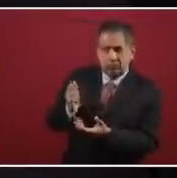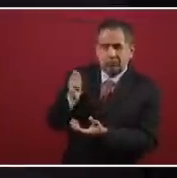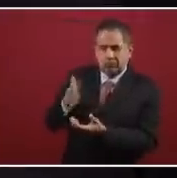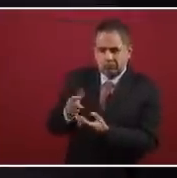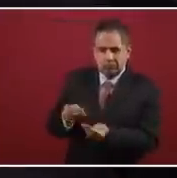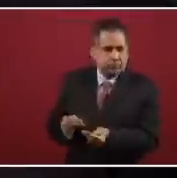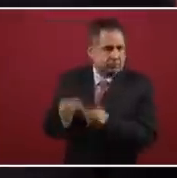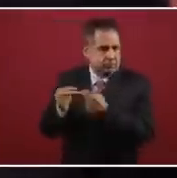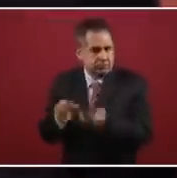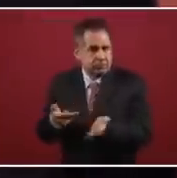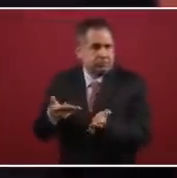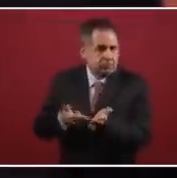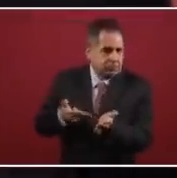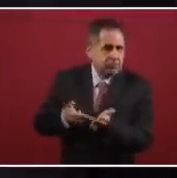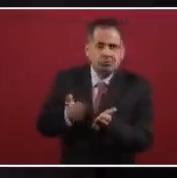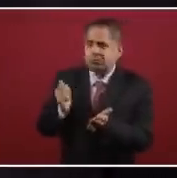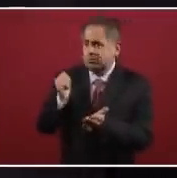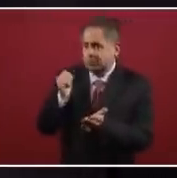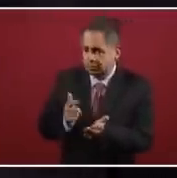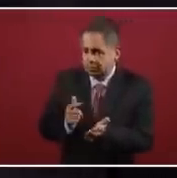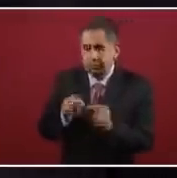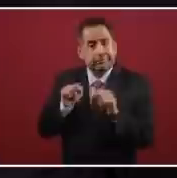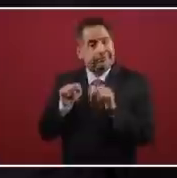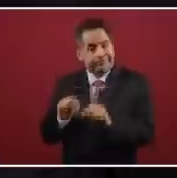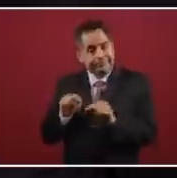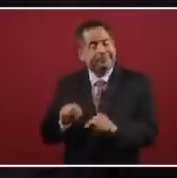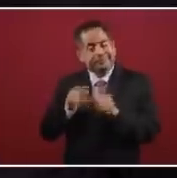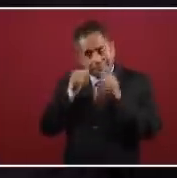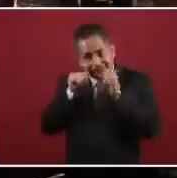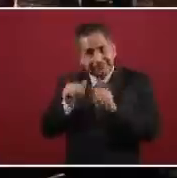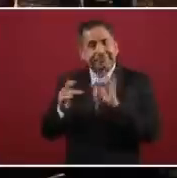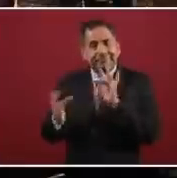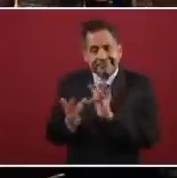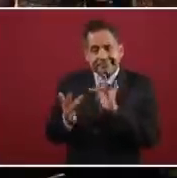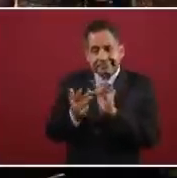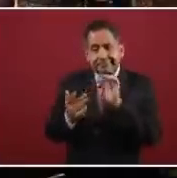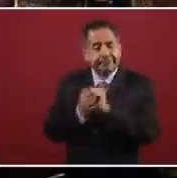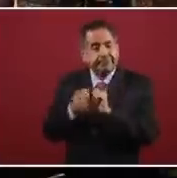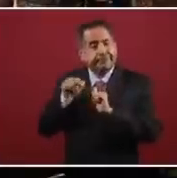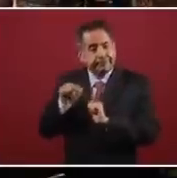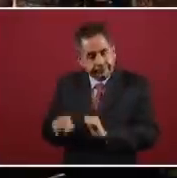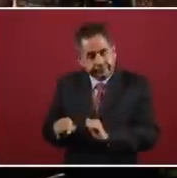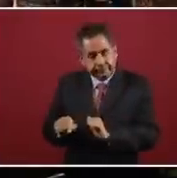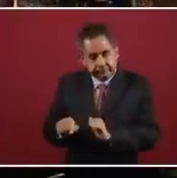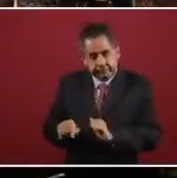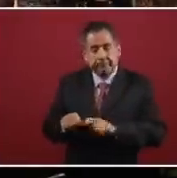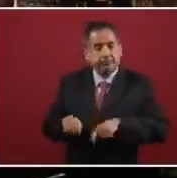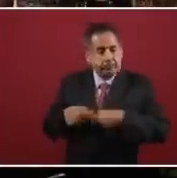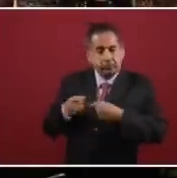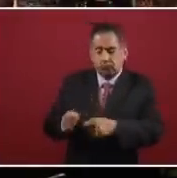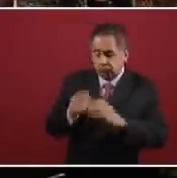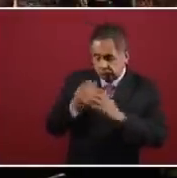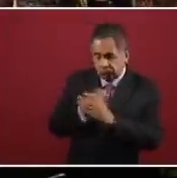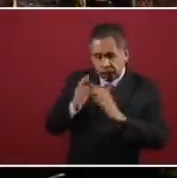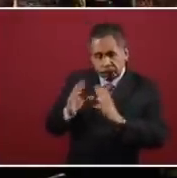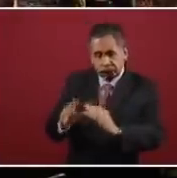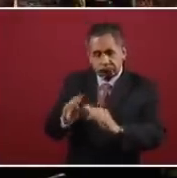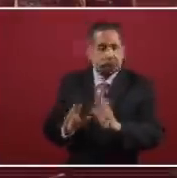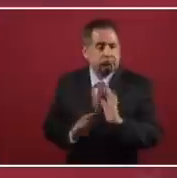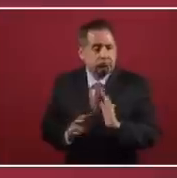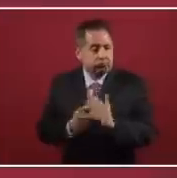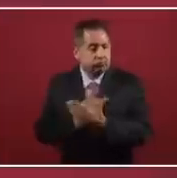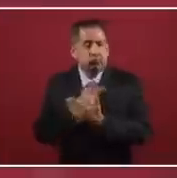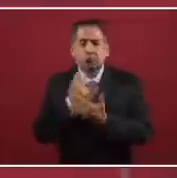un taller, un tipo de negociación. Efectivamente, está contemplado en que en la medida que el programa